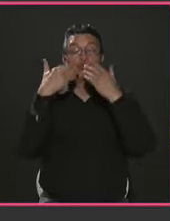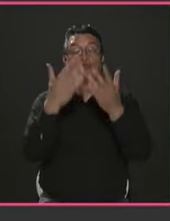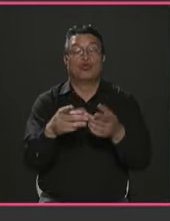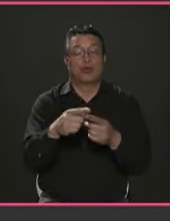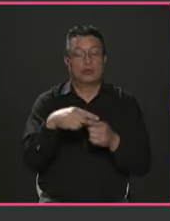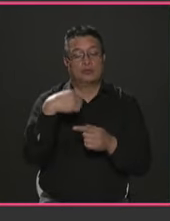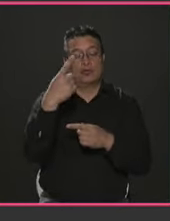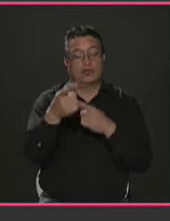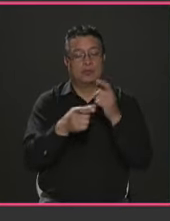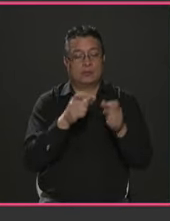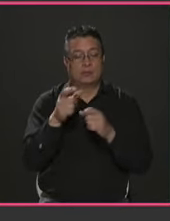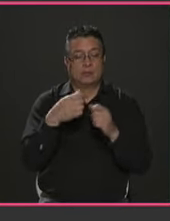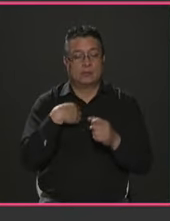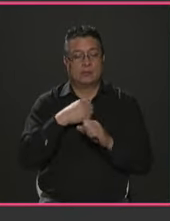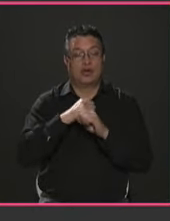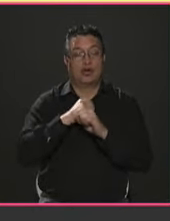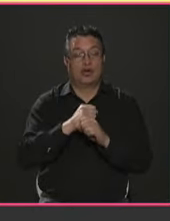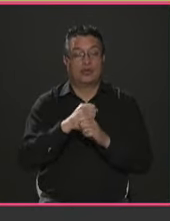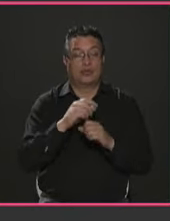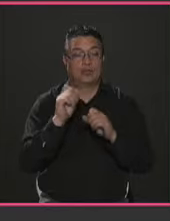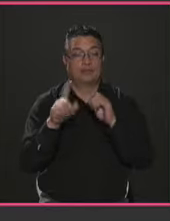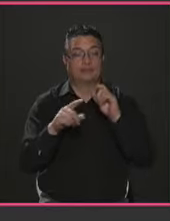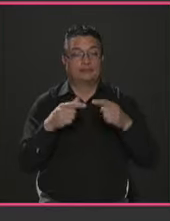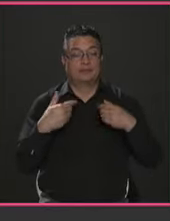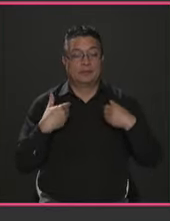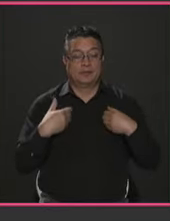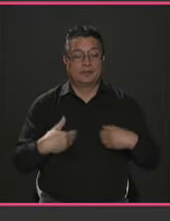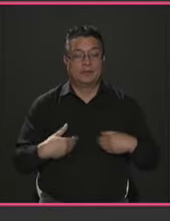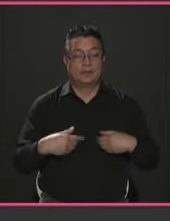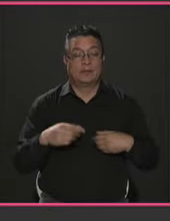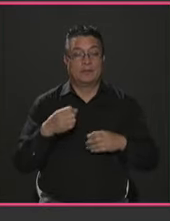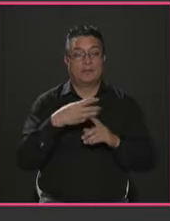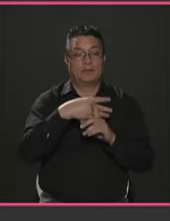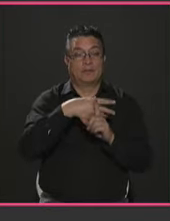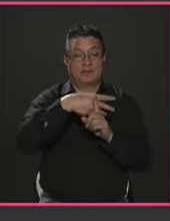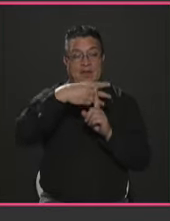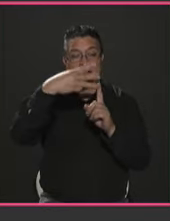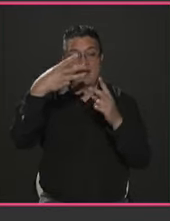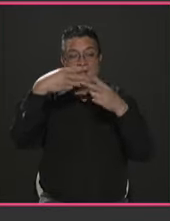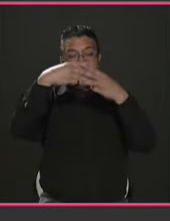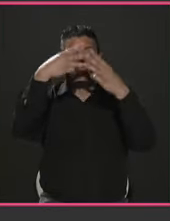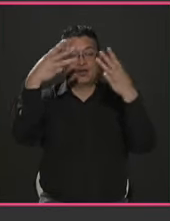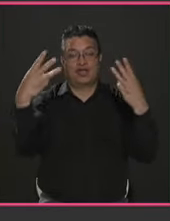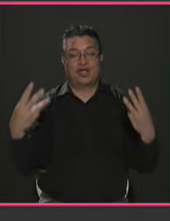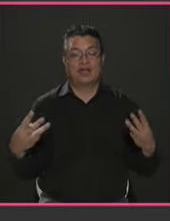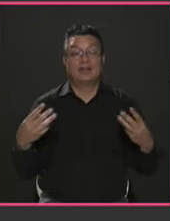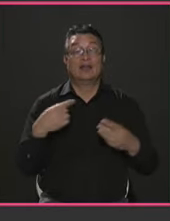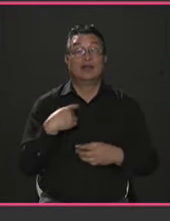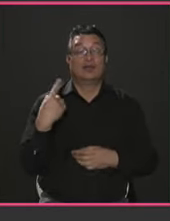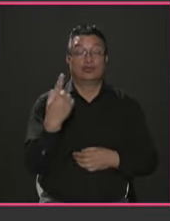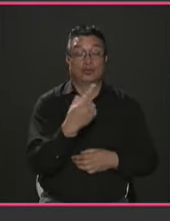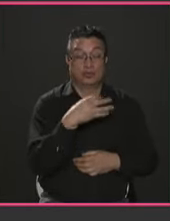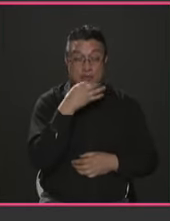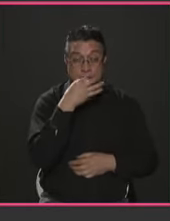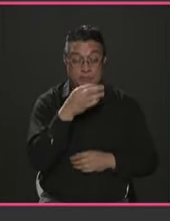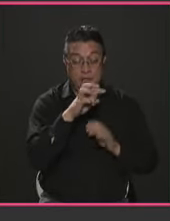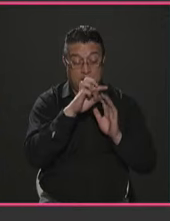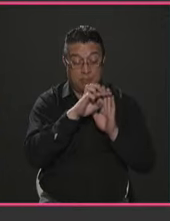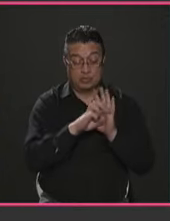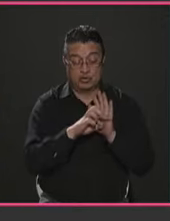nos gusta llamarle anticuerpos de arcoiris como nos gusta decirle Nosotros llamamos esto el proyecto